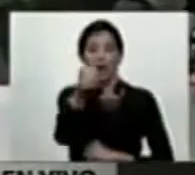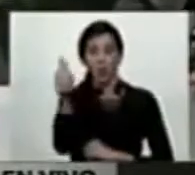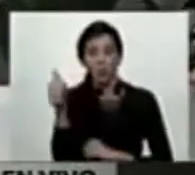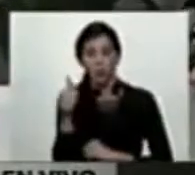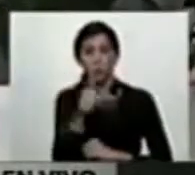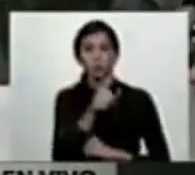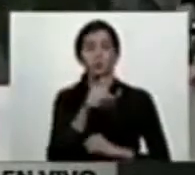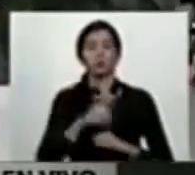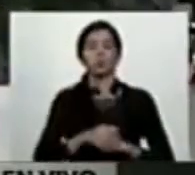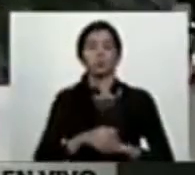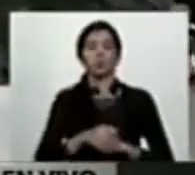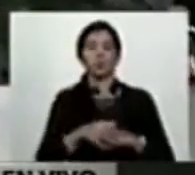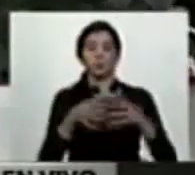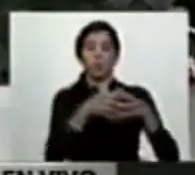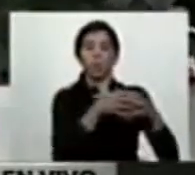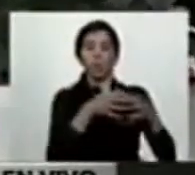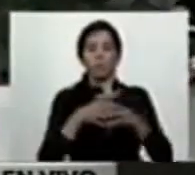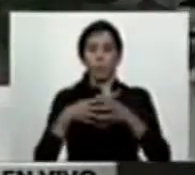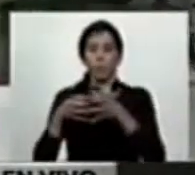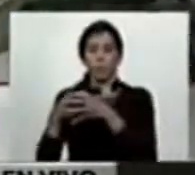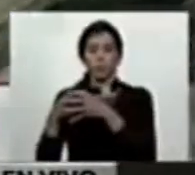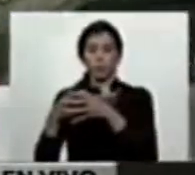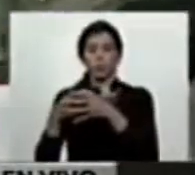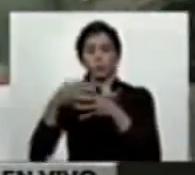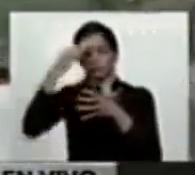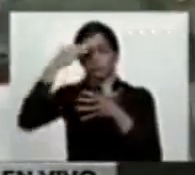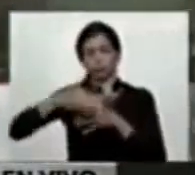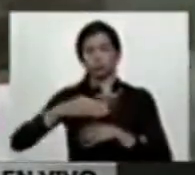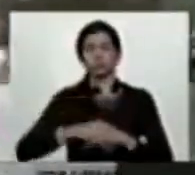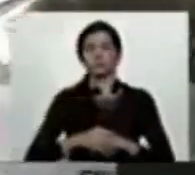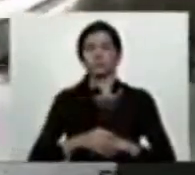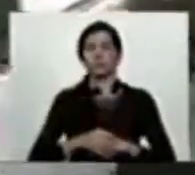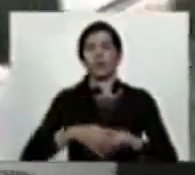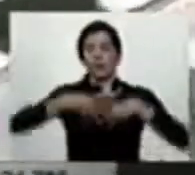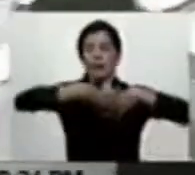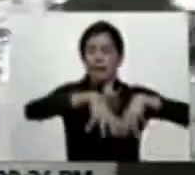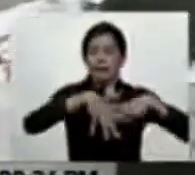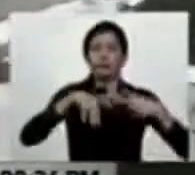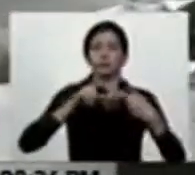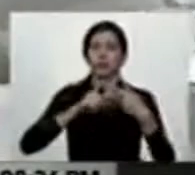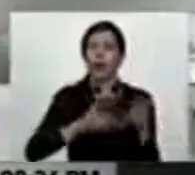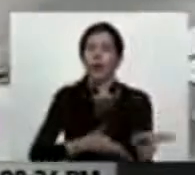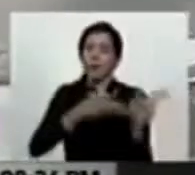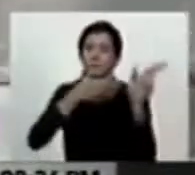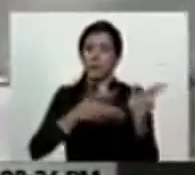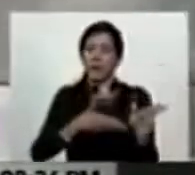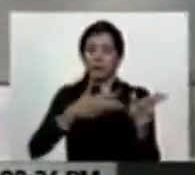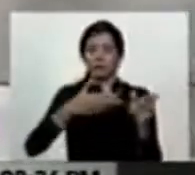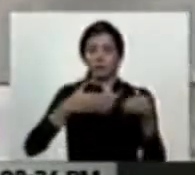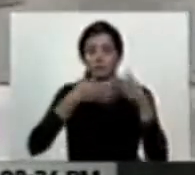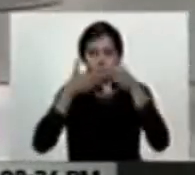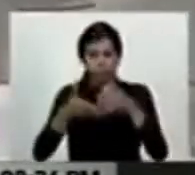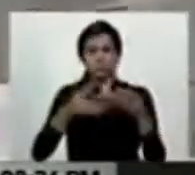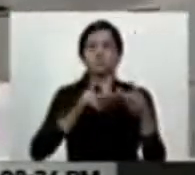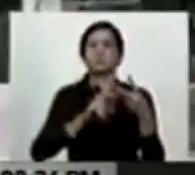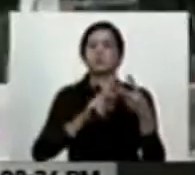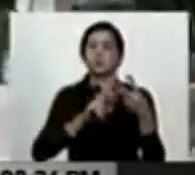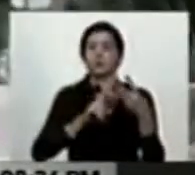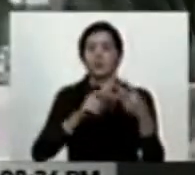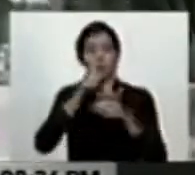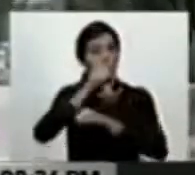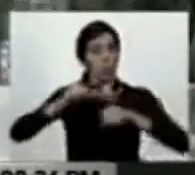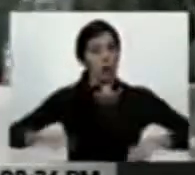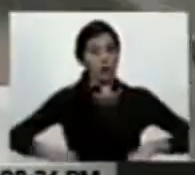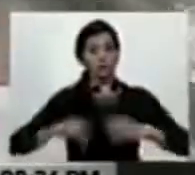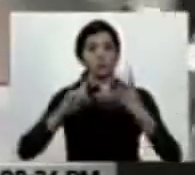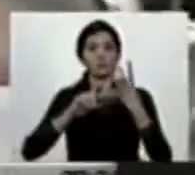de la Fuerza Armada Nacional Bolivariana, el comandante del Ejército, el comandante de la Armada, el comandante de la Guardia Nacional Bolivariana